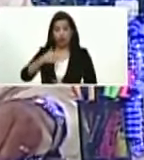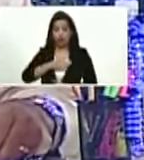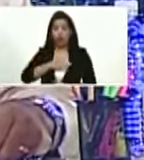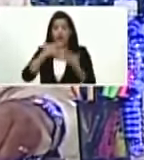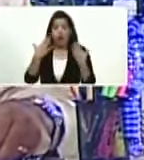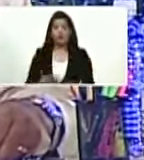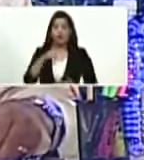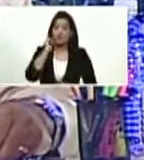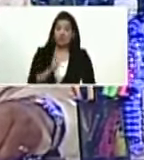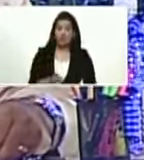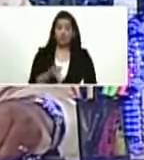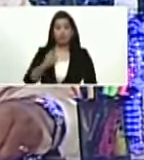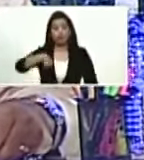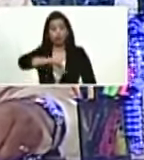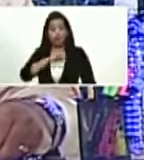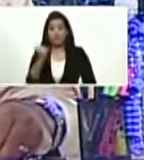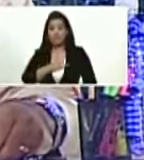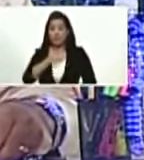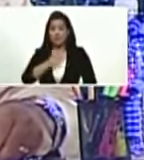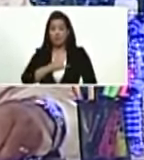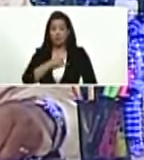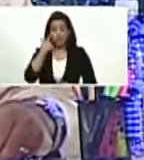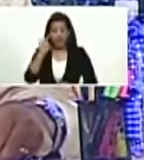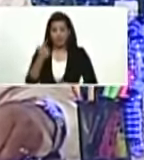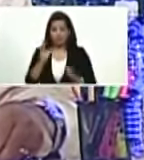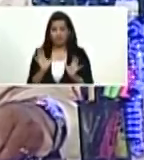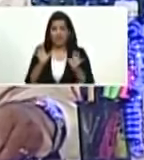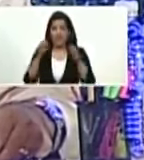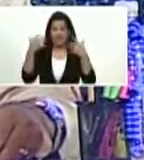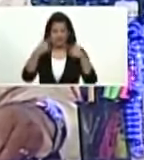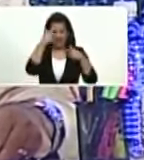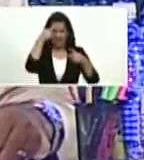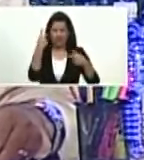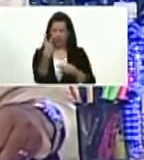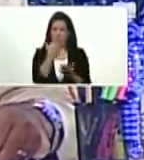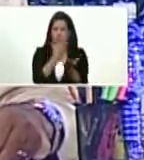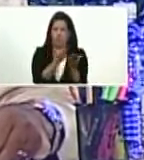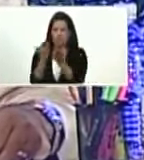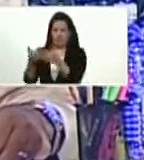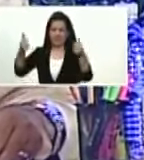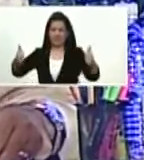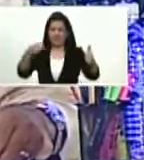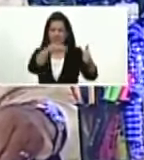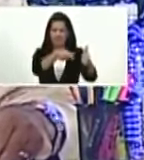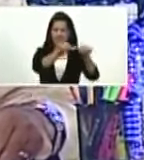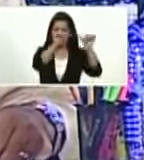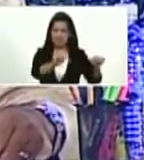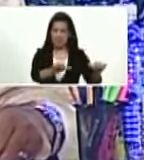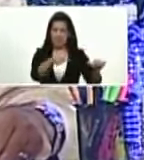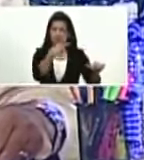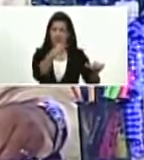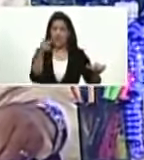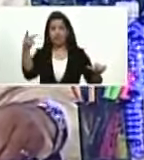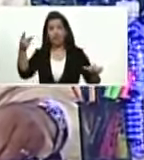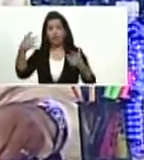el conocimiento alrededor de la Corporación Nacional de Producción del Sistema de Empresarial